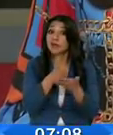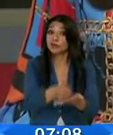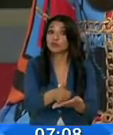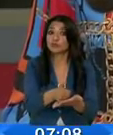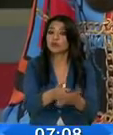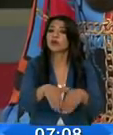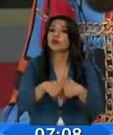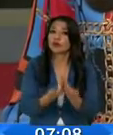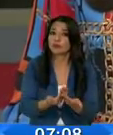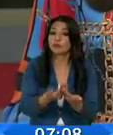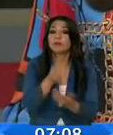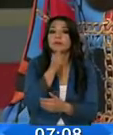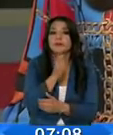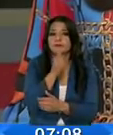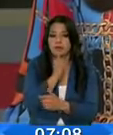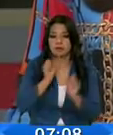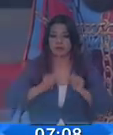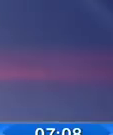busca ser confidencial.